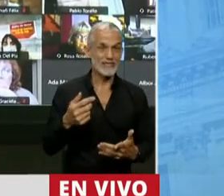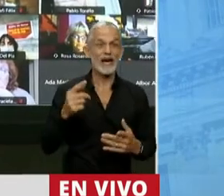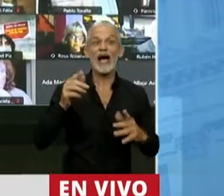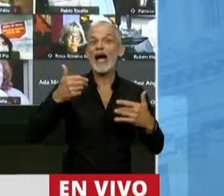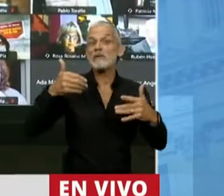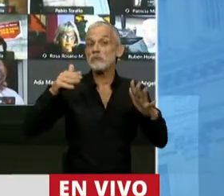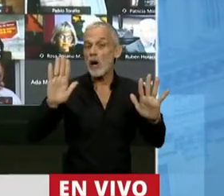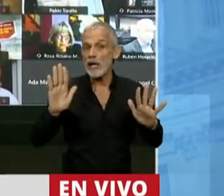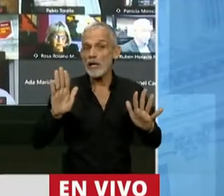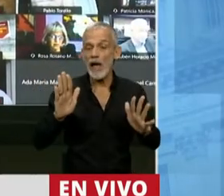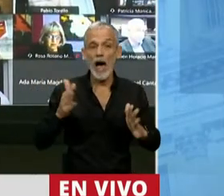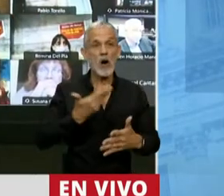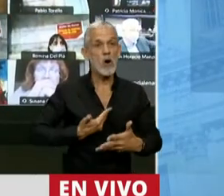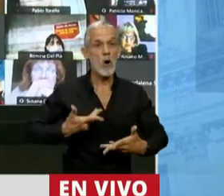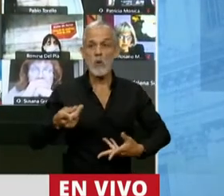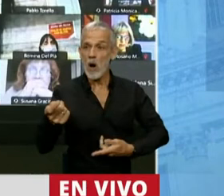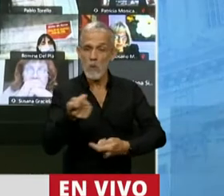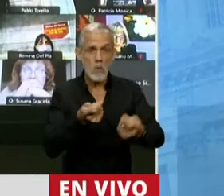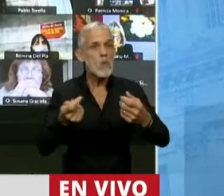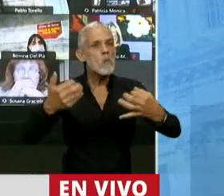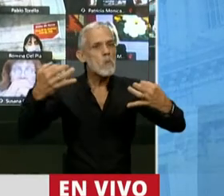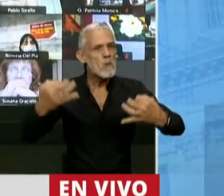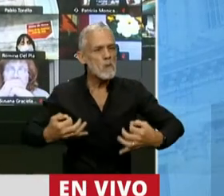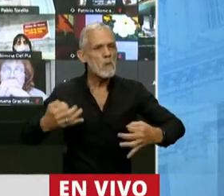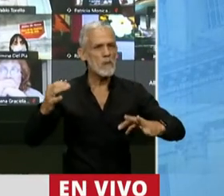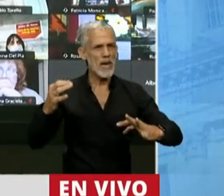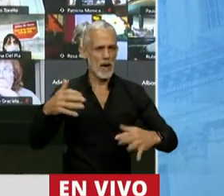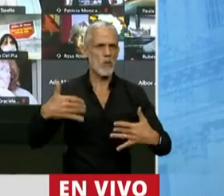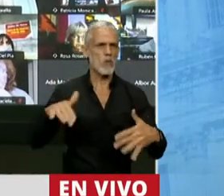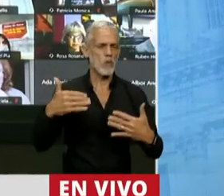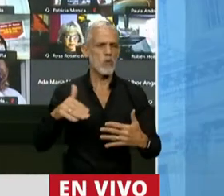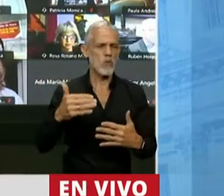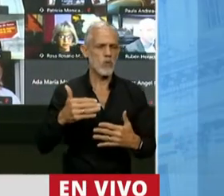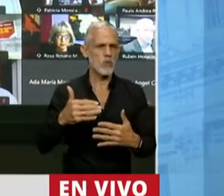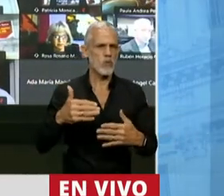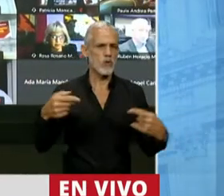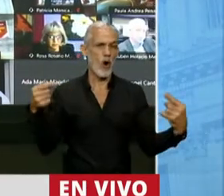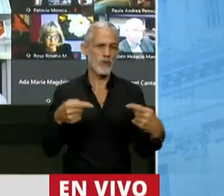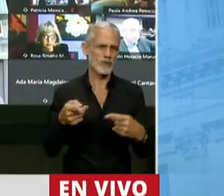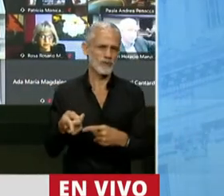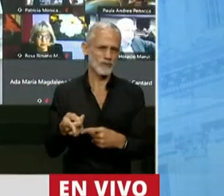gobernada y bien gobernada, bien administrada por un importante dirigente opositor.